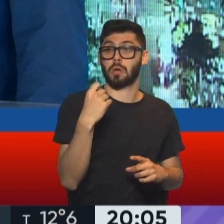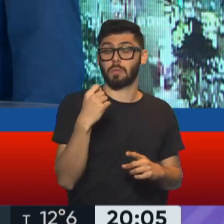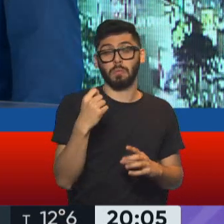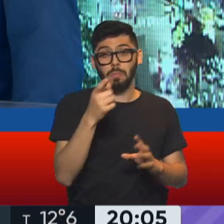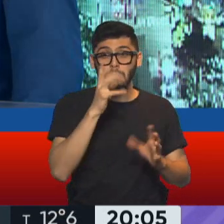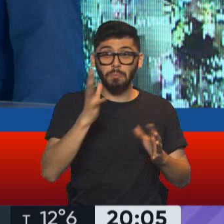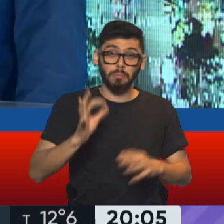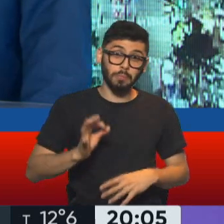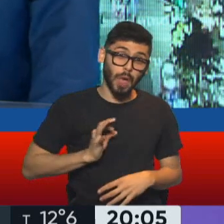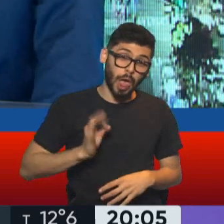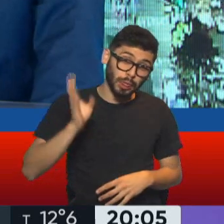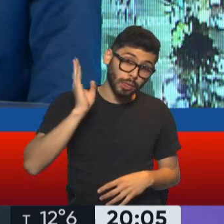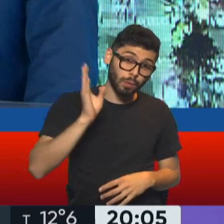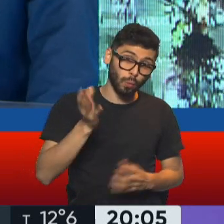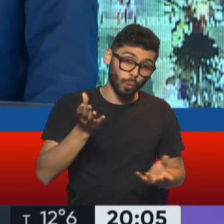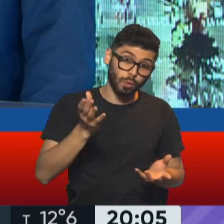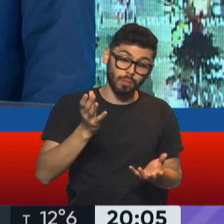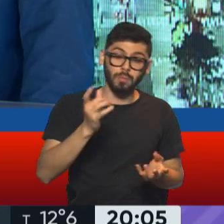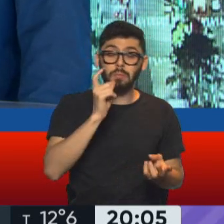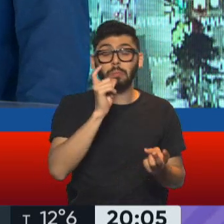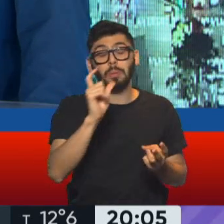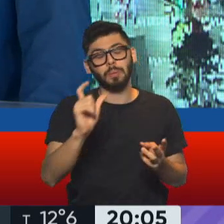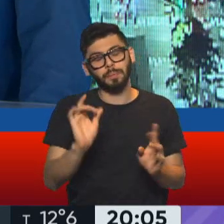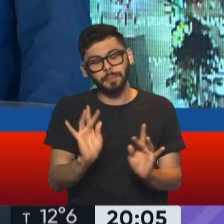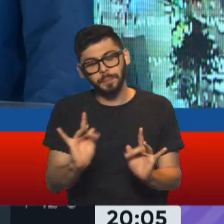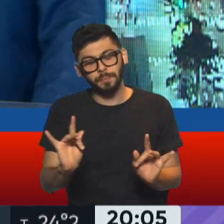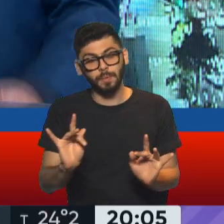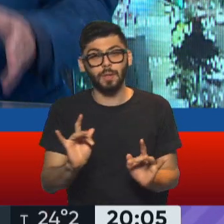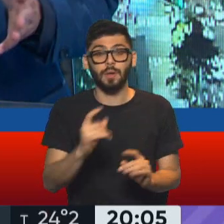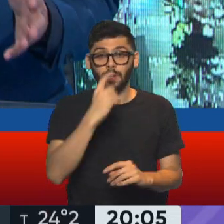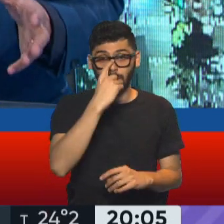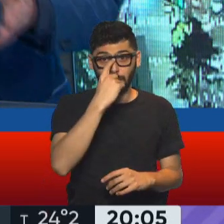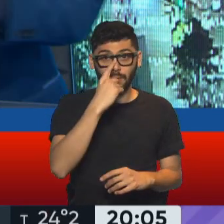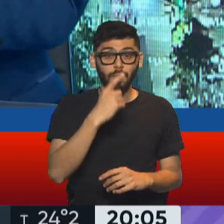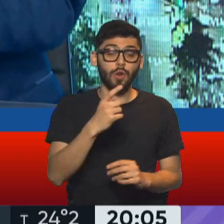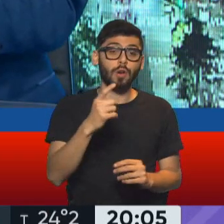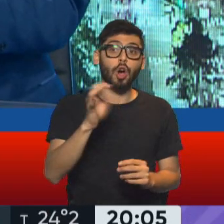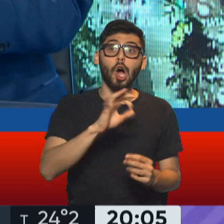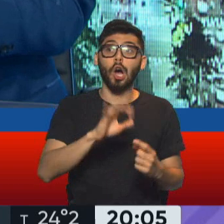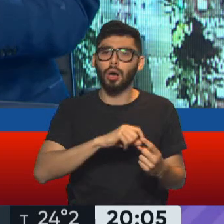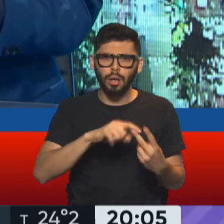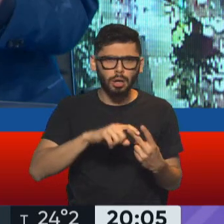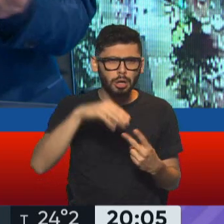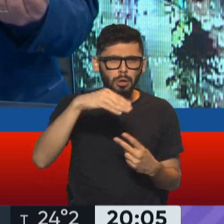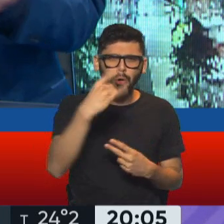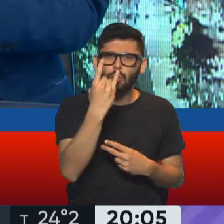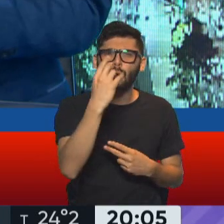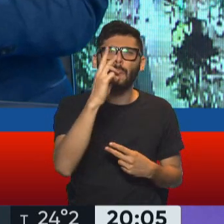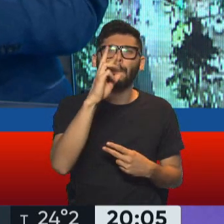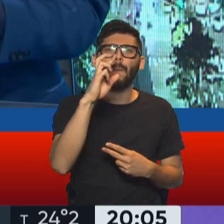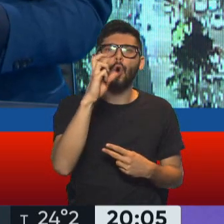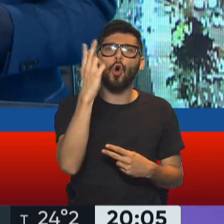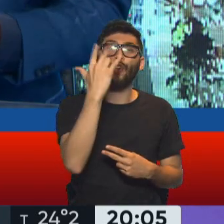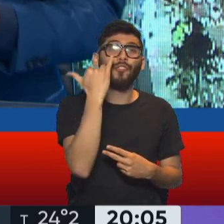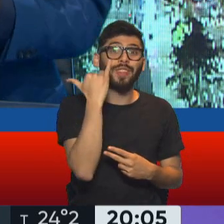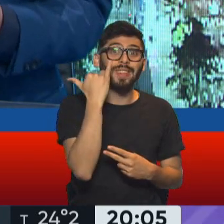diría, de Iglesias, y podría decir mucho más, pero trato de calmarme. O que aparezca López Murphy, en cuya